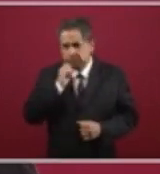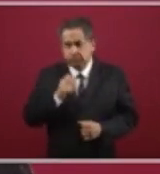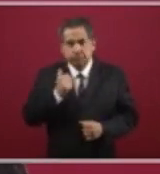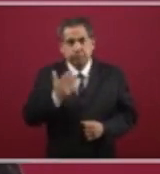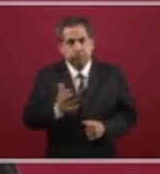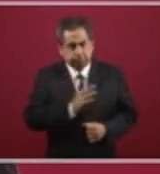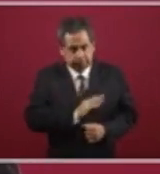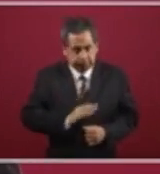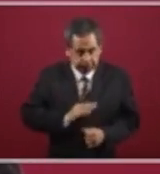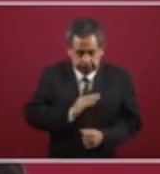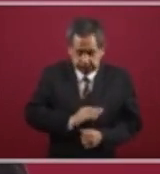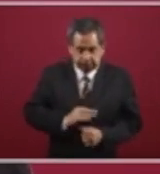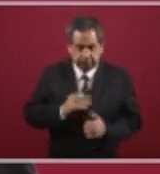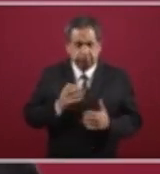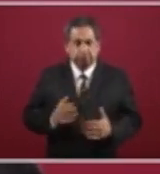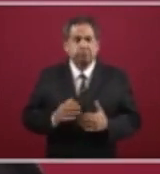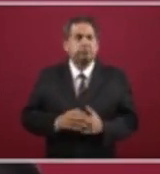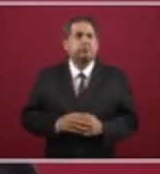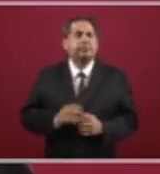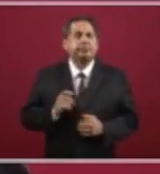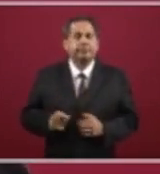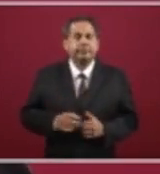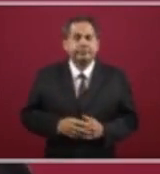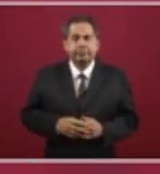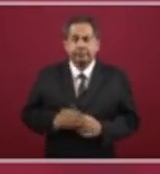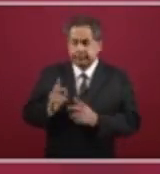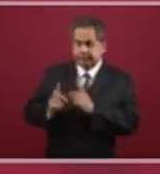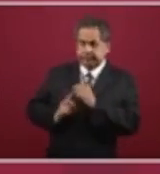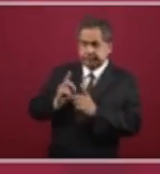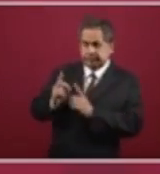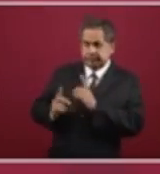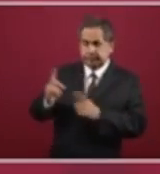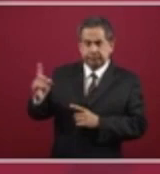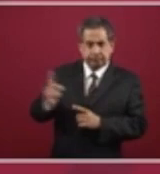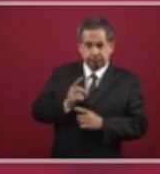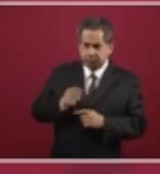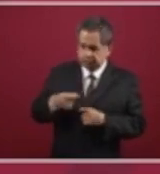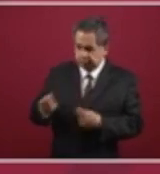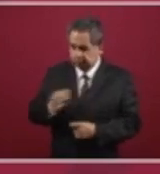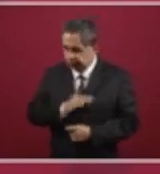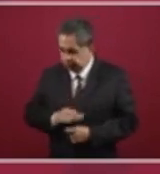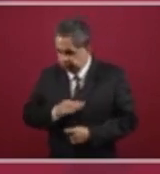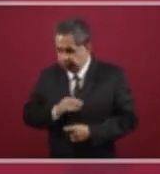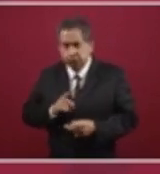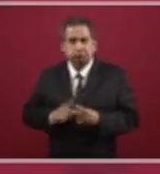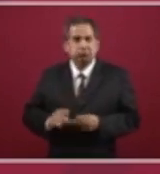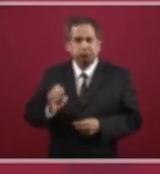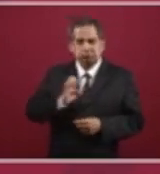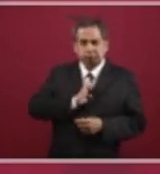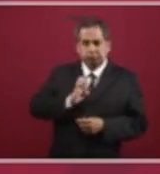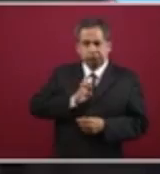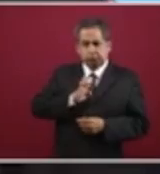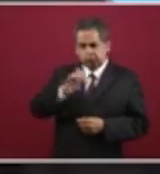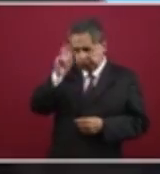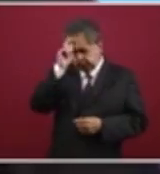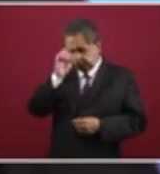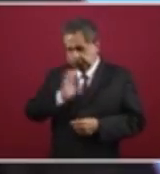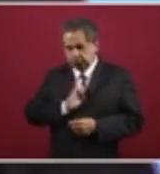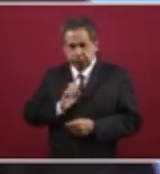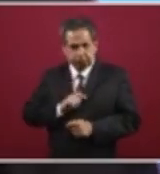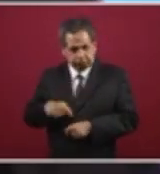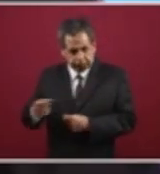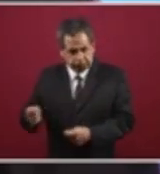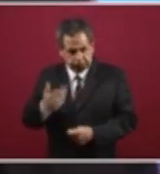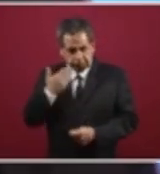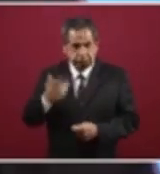felicitar a los deportistas, a los entrenadores, a sus